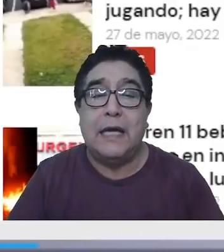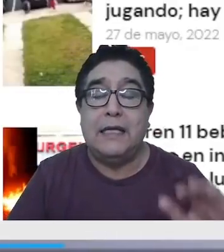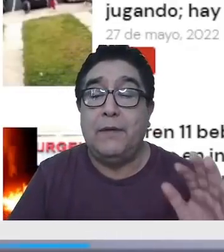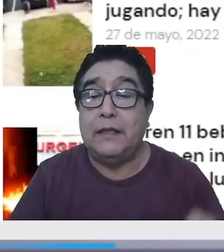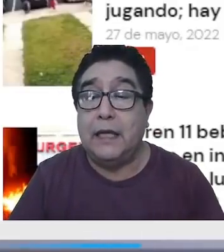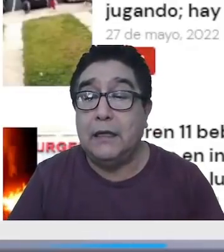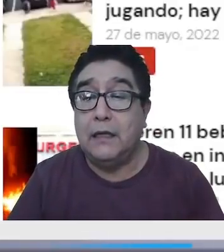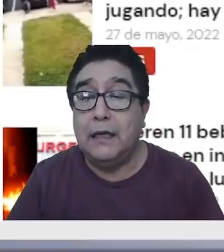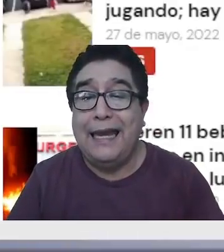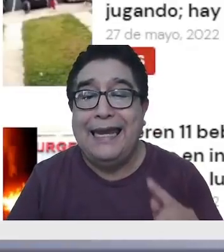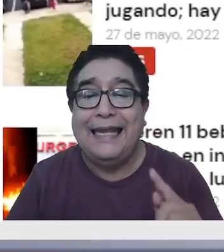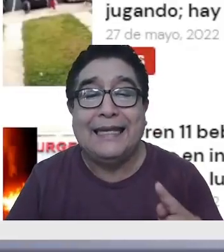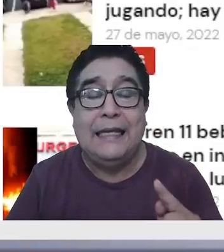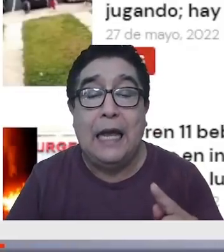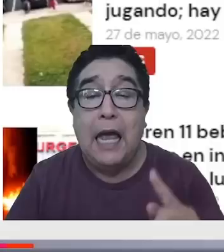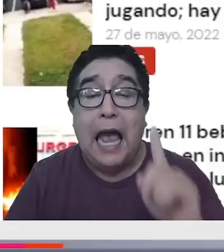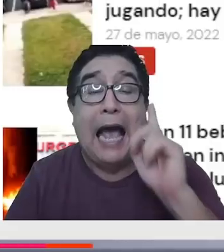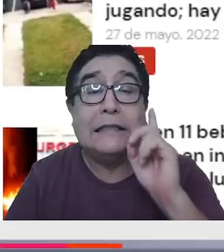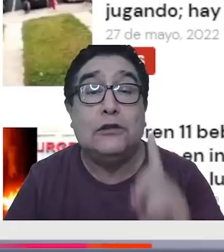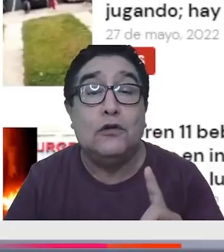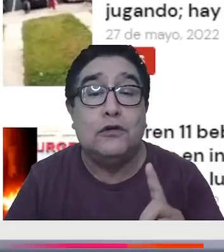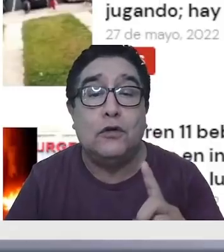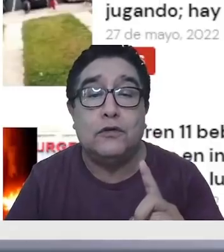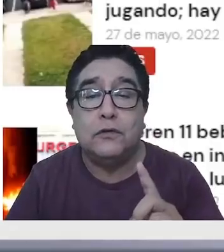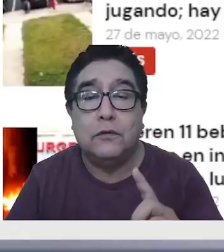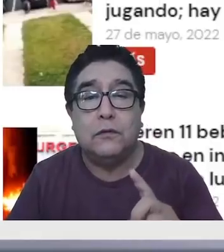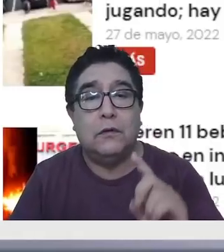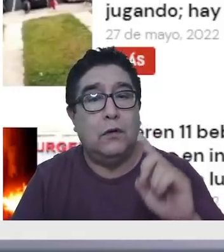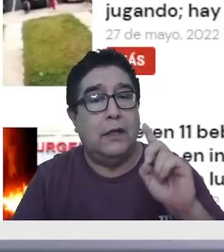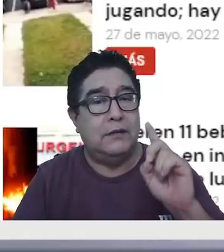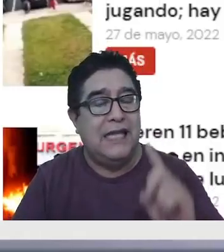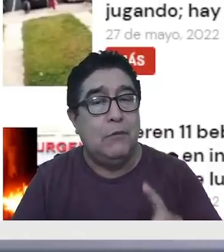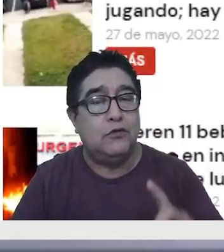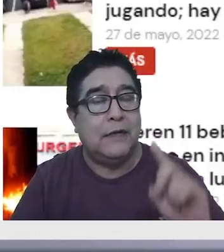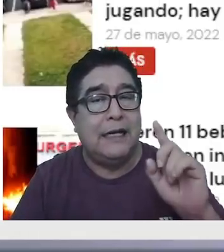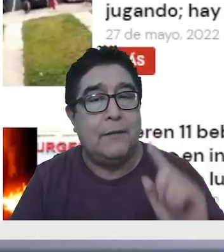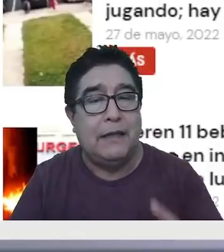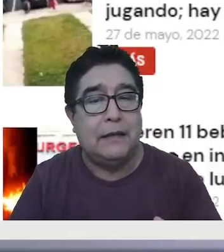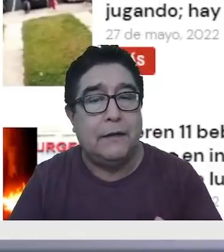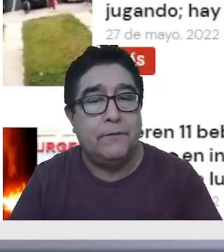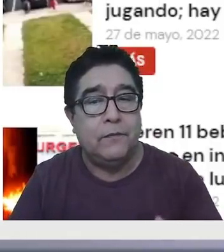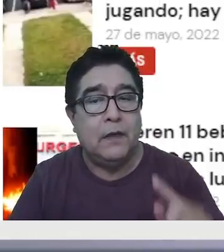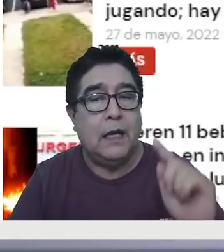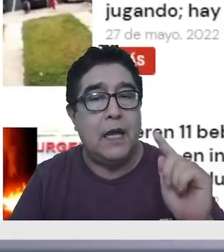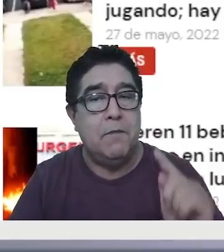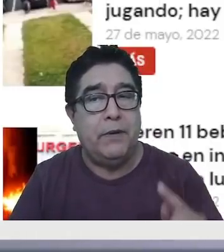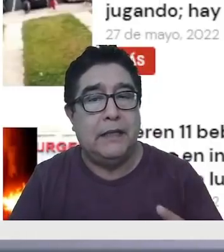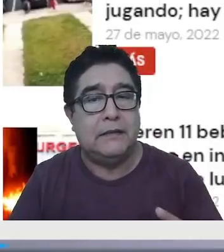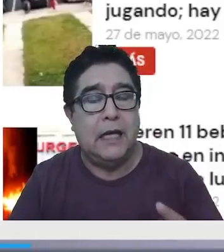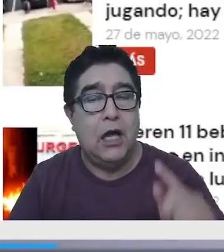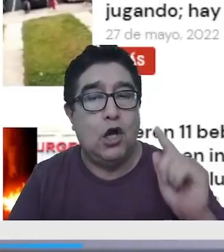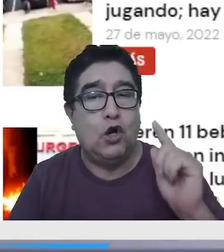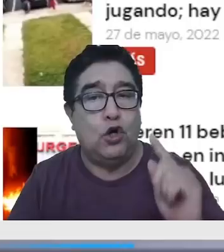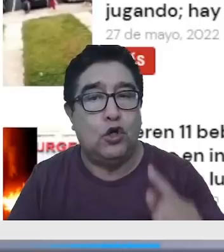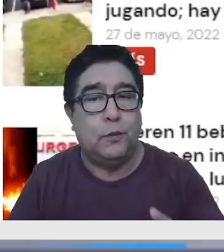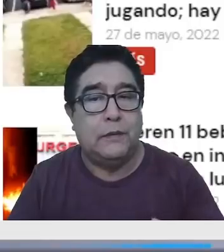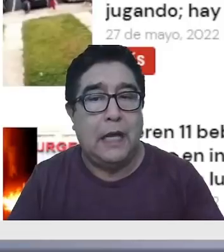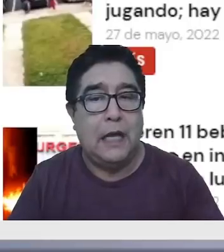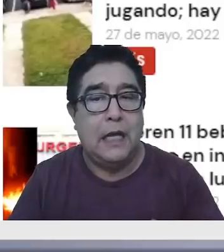que está acusada de vender energía vendía a socios, lo decíamos claramente, empresa